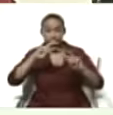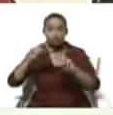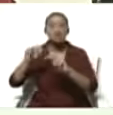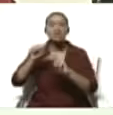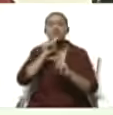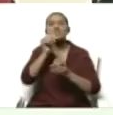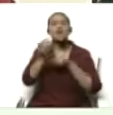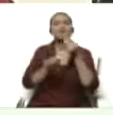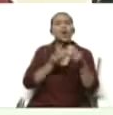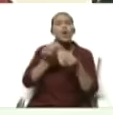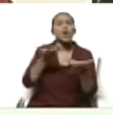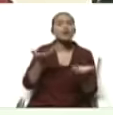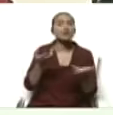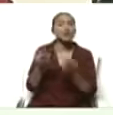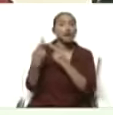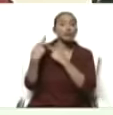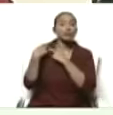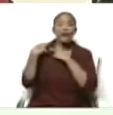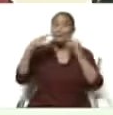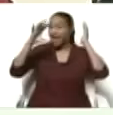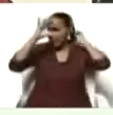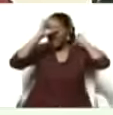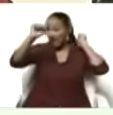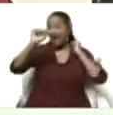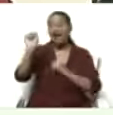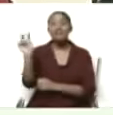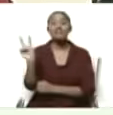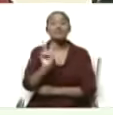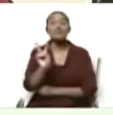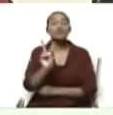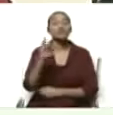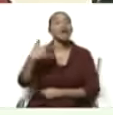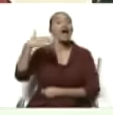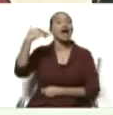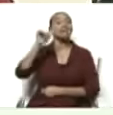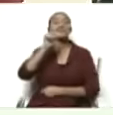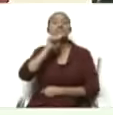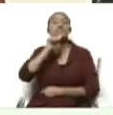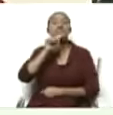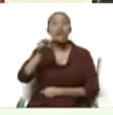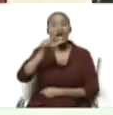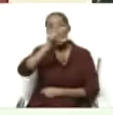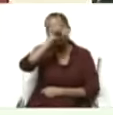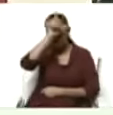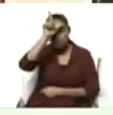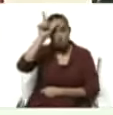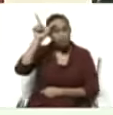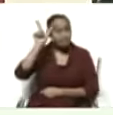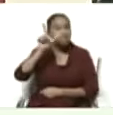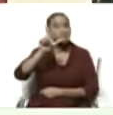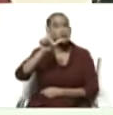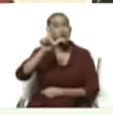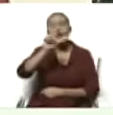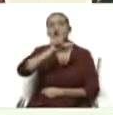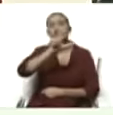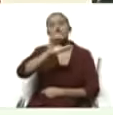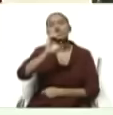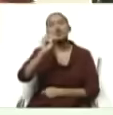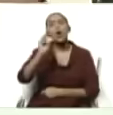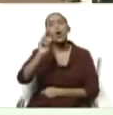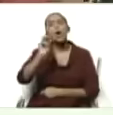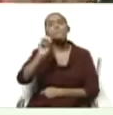se hizo desde la embajada de Venezuela que el embajador de Venezuela en ese momento era el señor Leopoldo castillo y Este era el encargado de